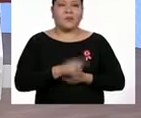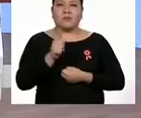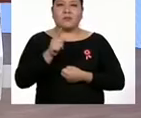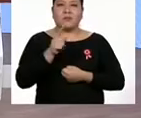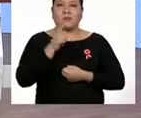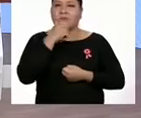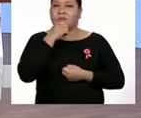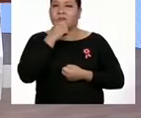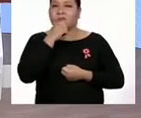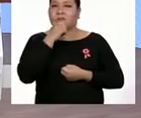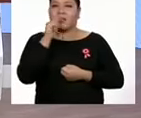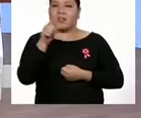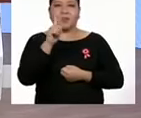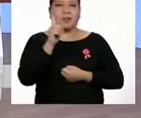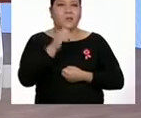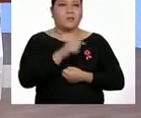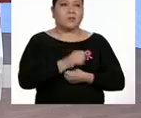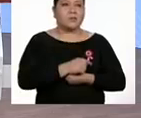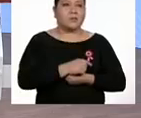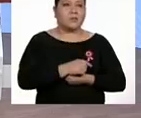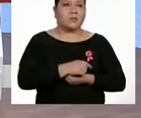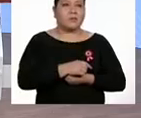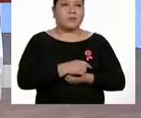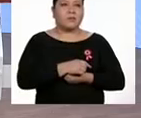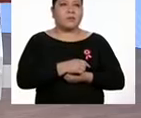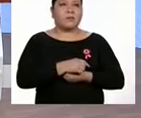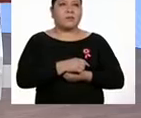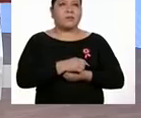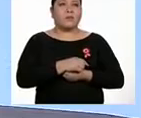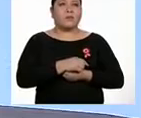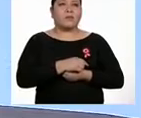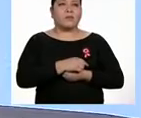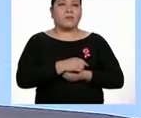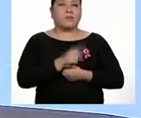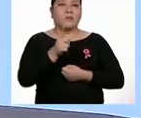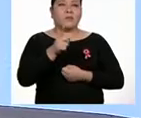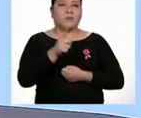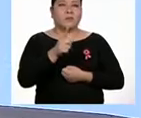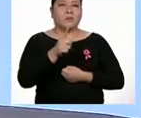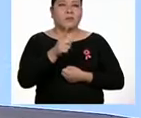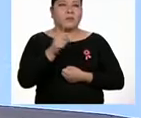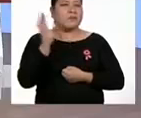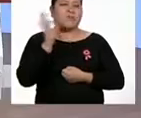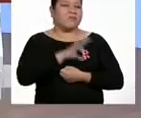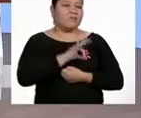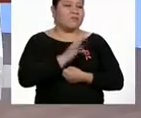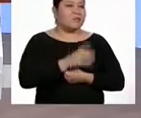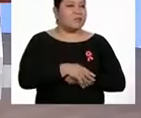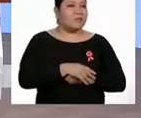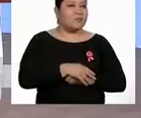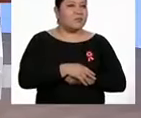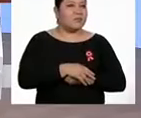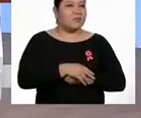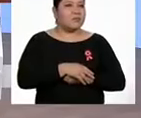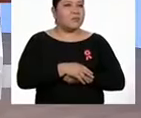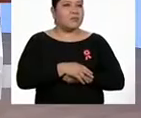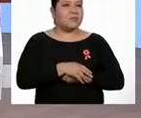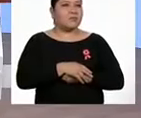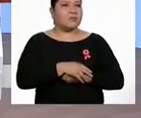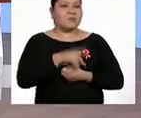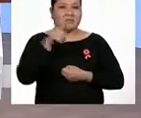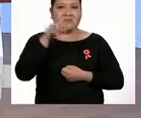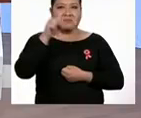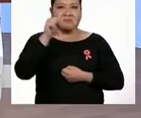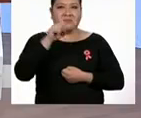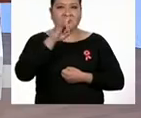Uy, ese no. Uy, ese tampoco. Uy, ese